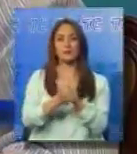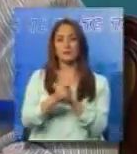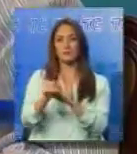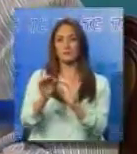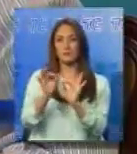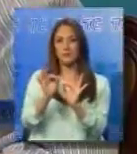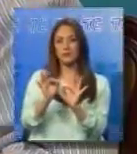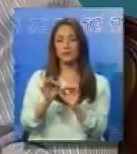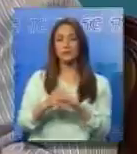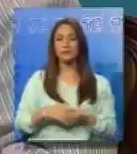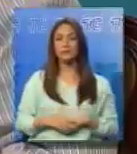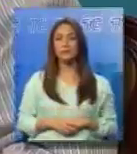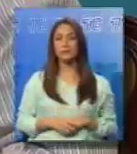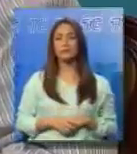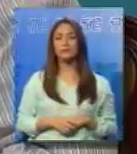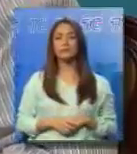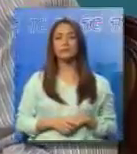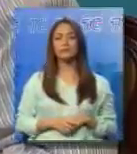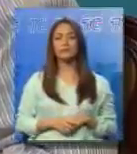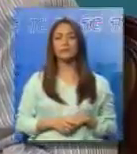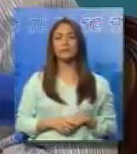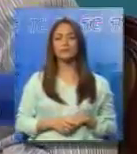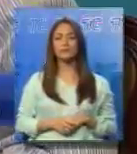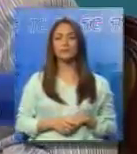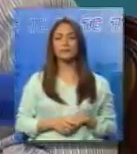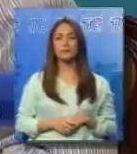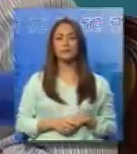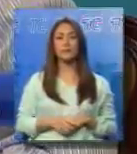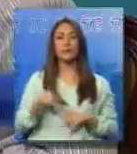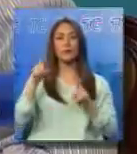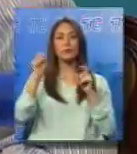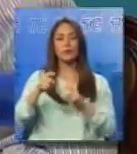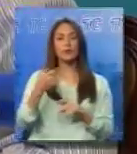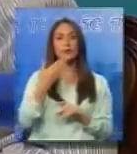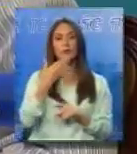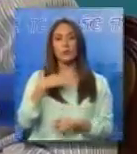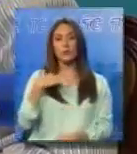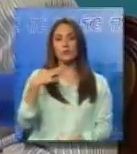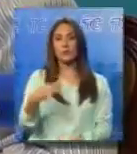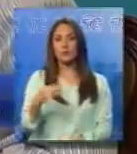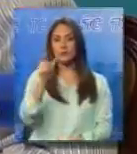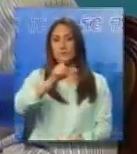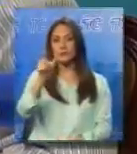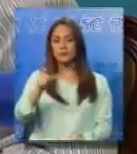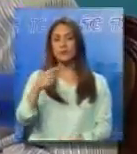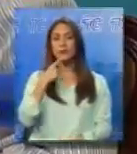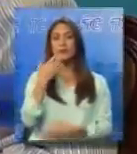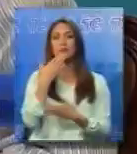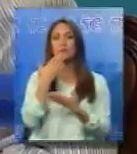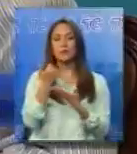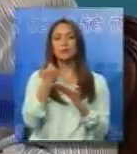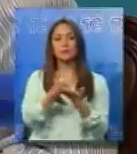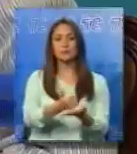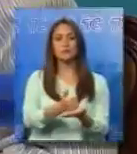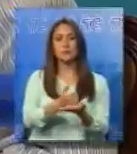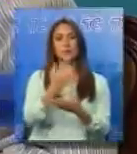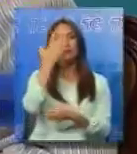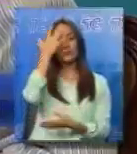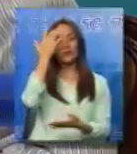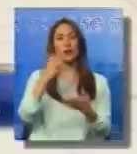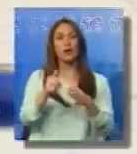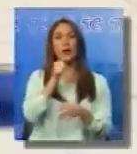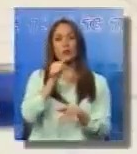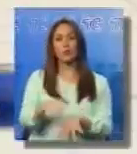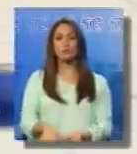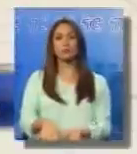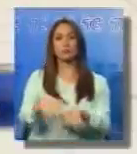capacidades, que tengan capacidad para poder reaccionar como voluntarios de primera respuesta ante la probabilidad de